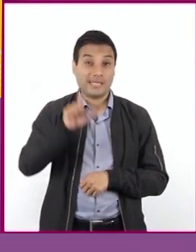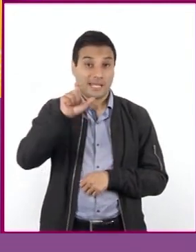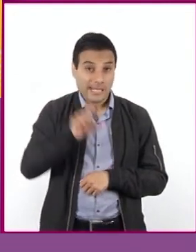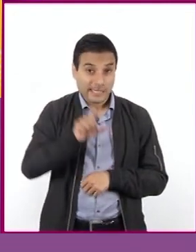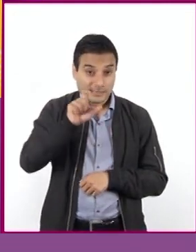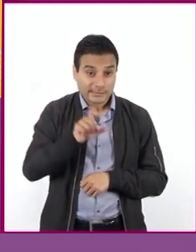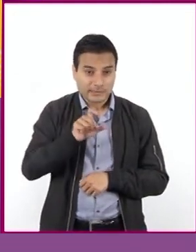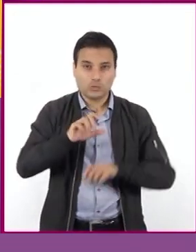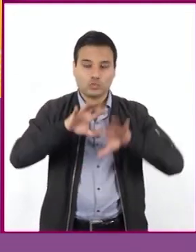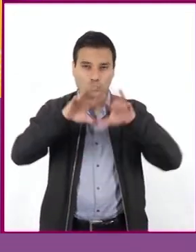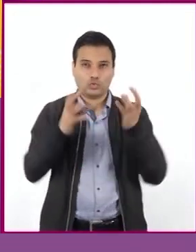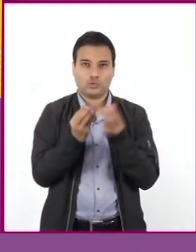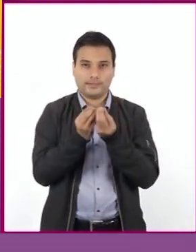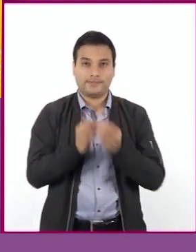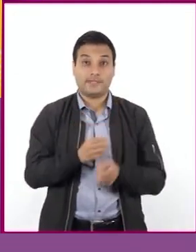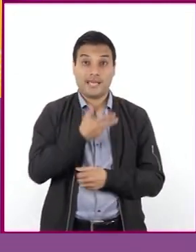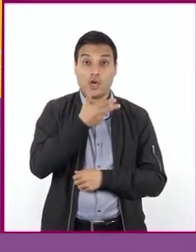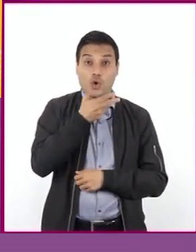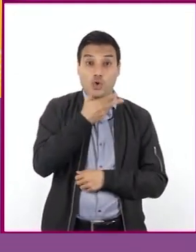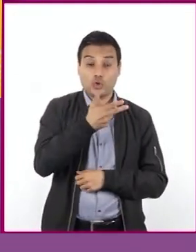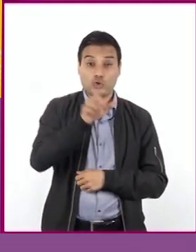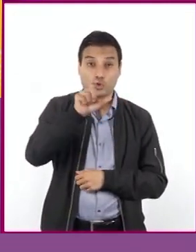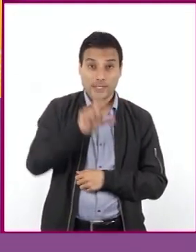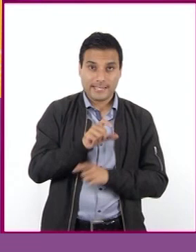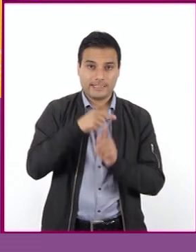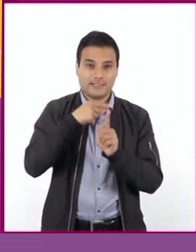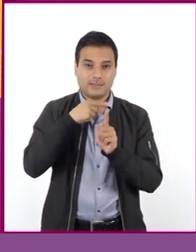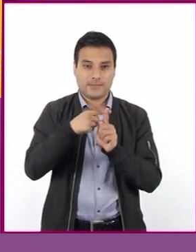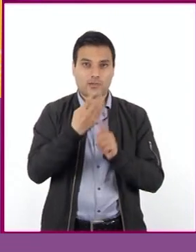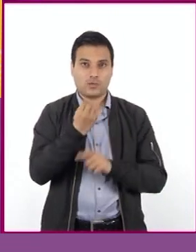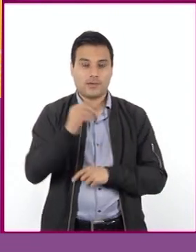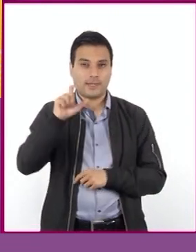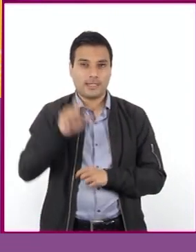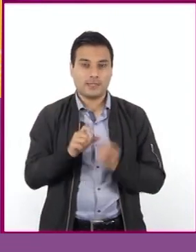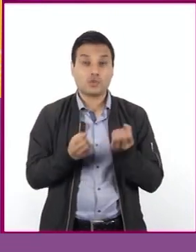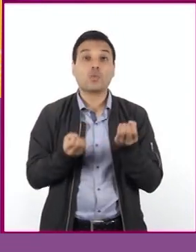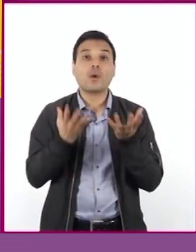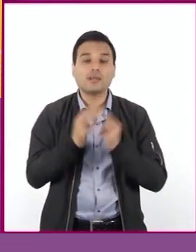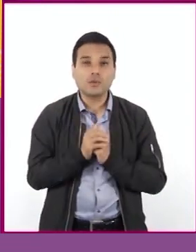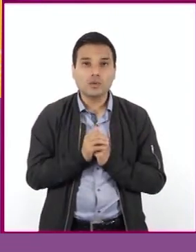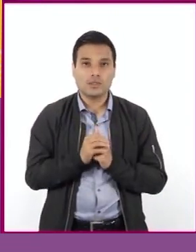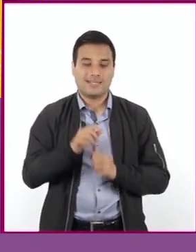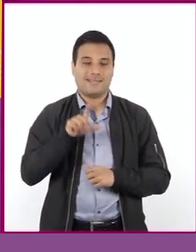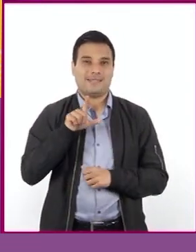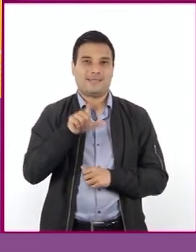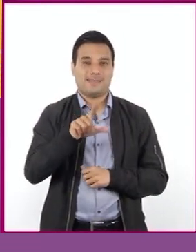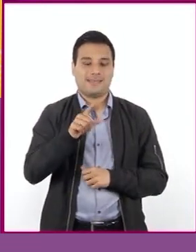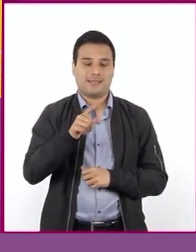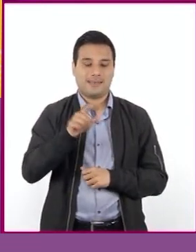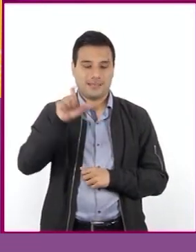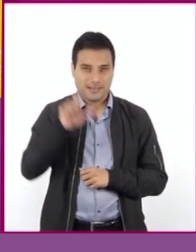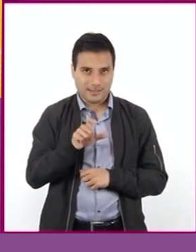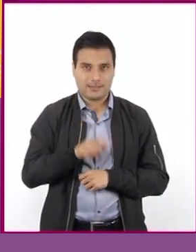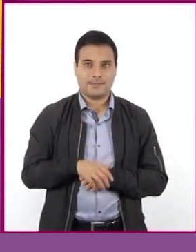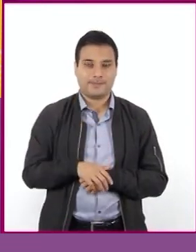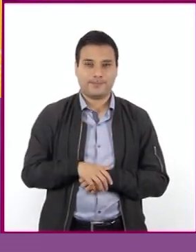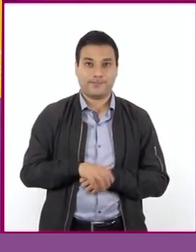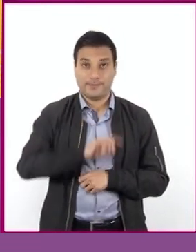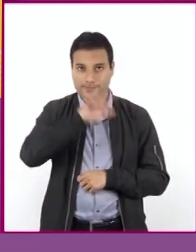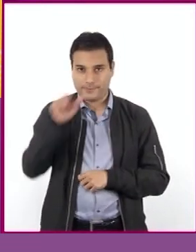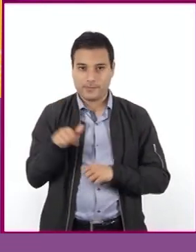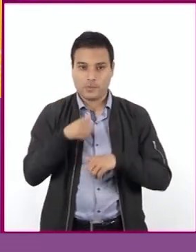x. 8x más 9x obteniendo 17x. Restamos los